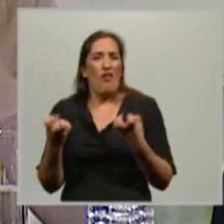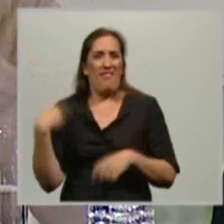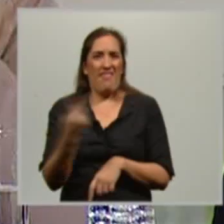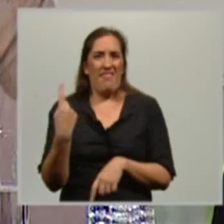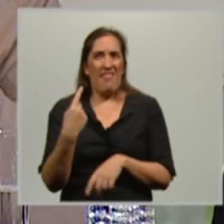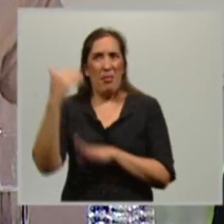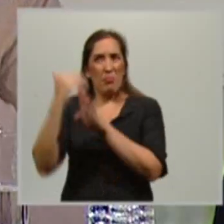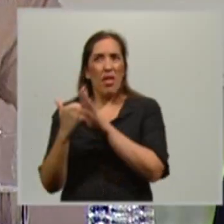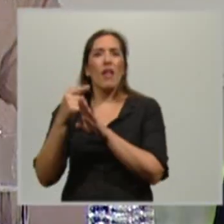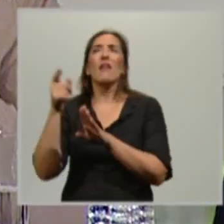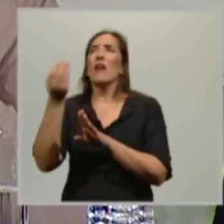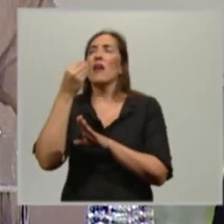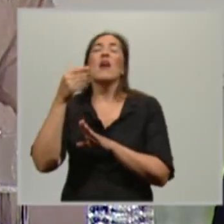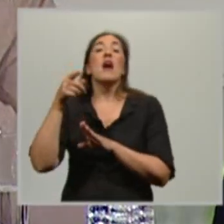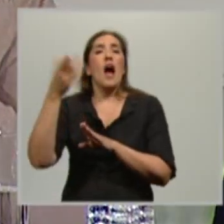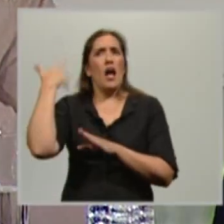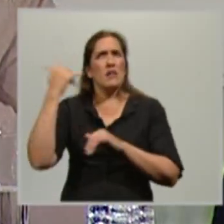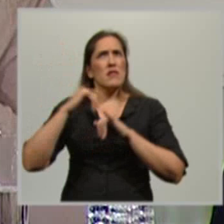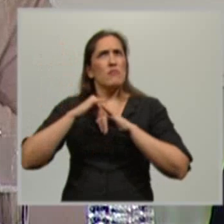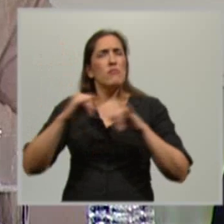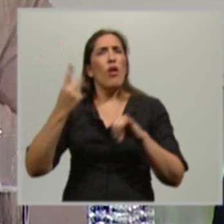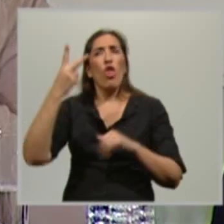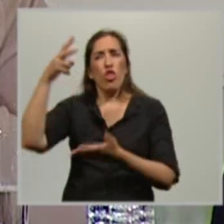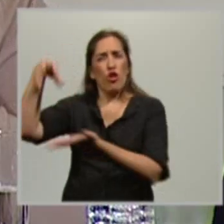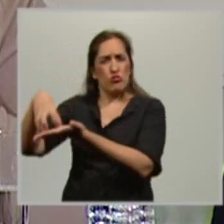mil megavatios. En una campaña,